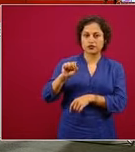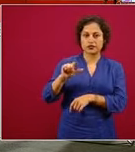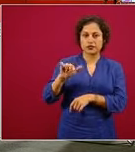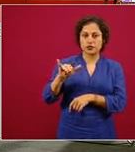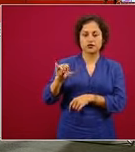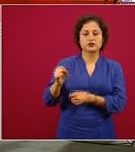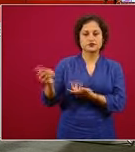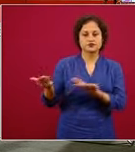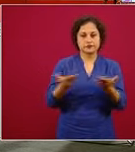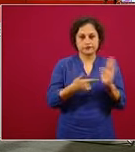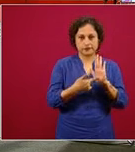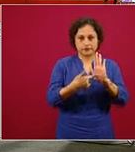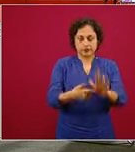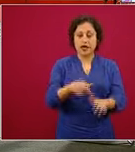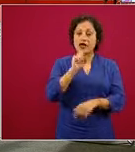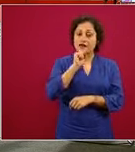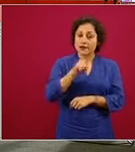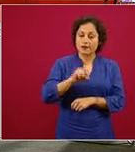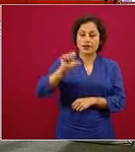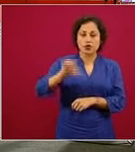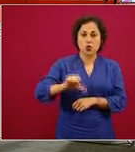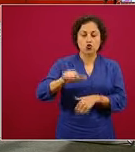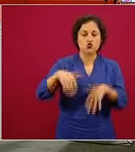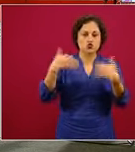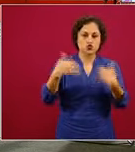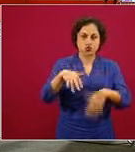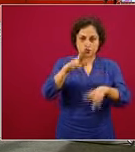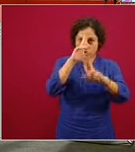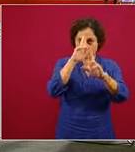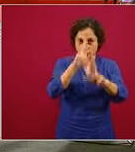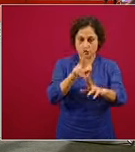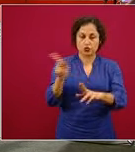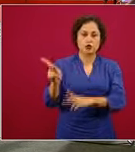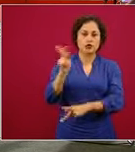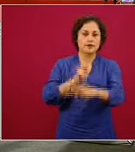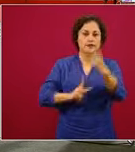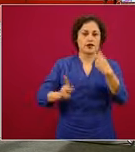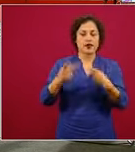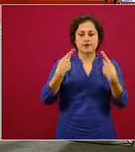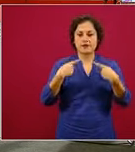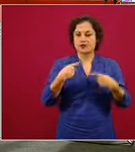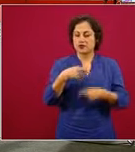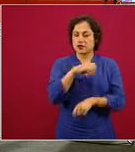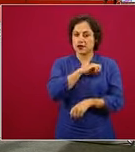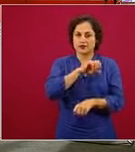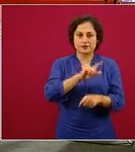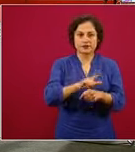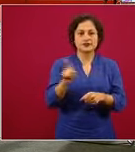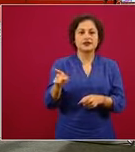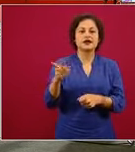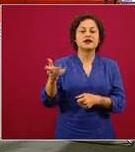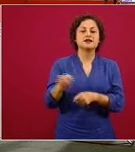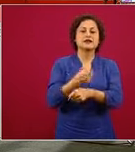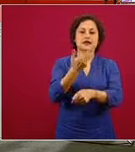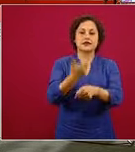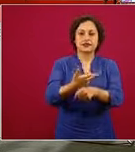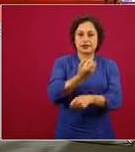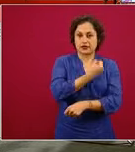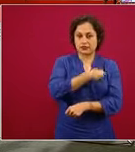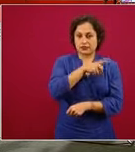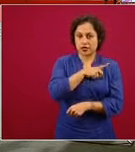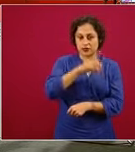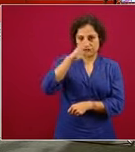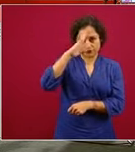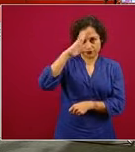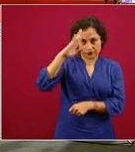hoy tendremos el honor de que nos acompañe una persona muy especial, que es nada menos que el secretario de Salud, nuestro jefe,